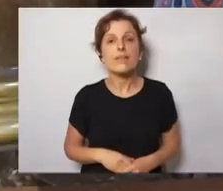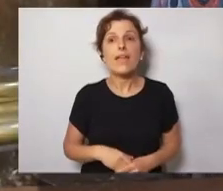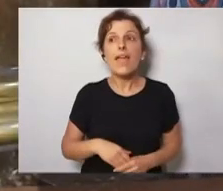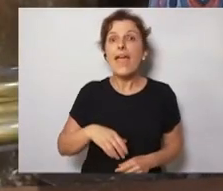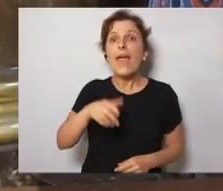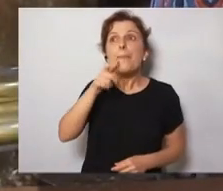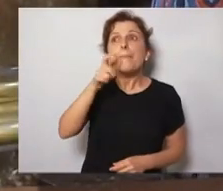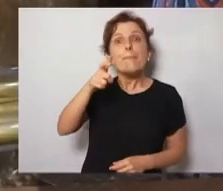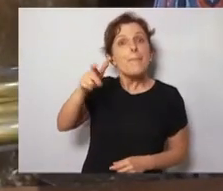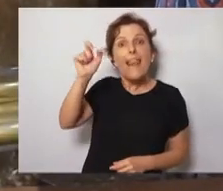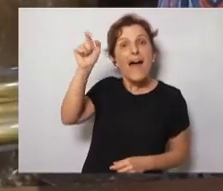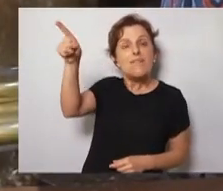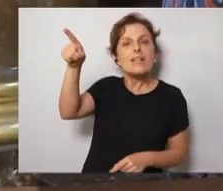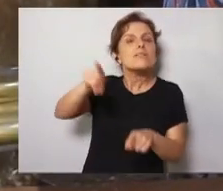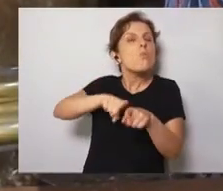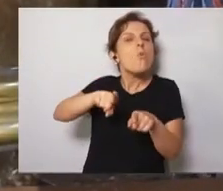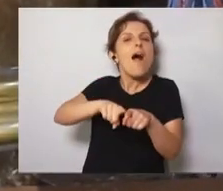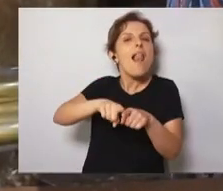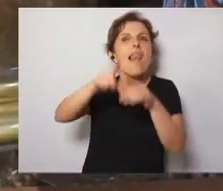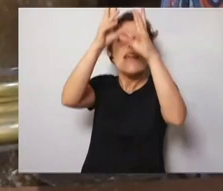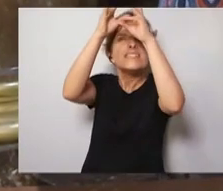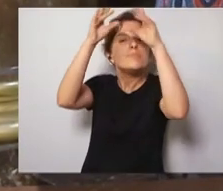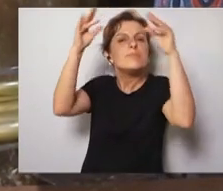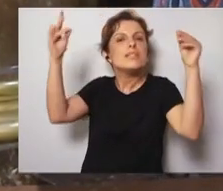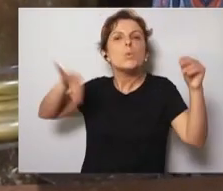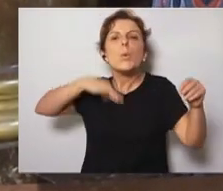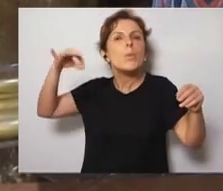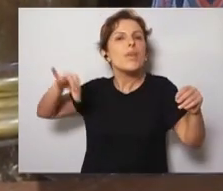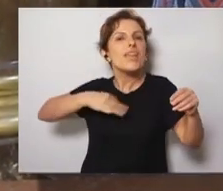tus palabras señor son espíritu y vida